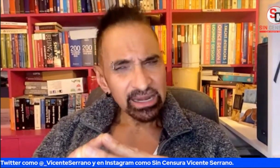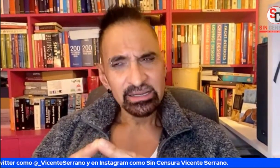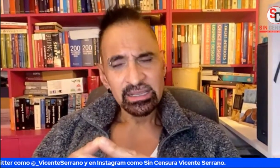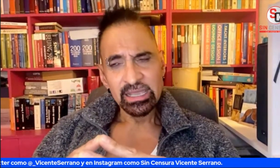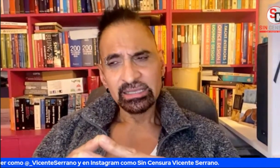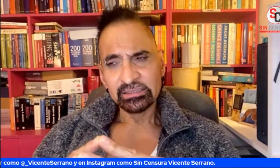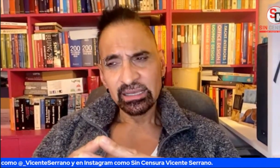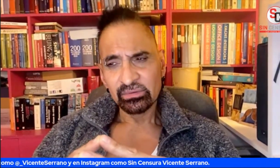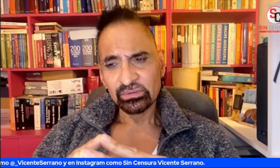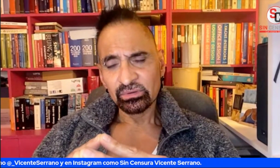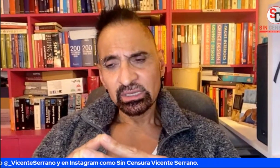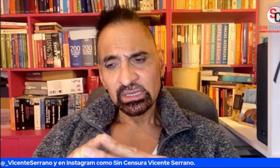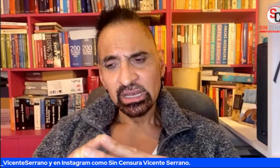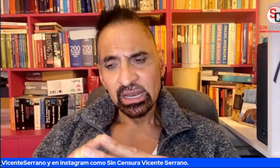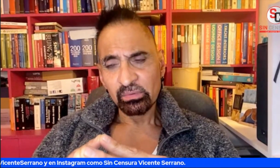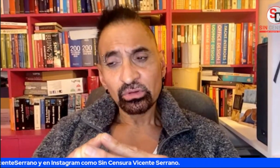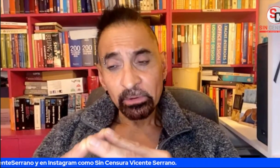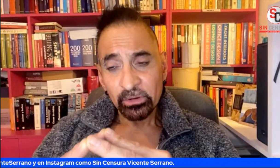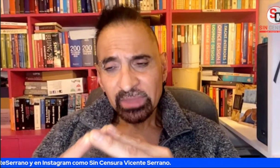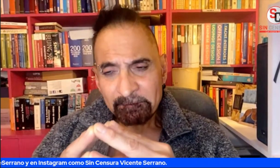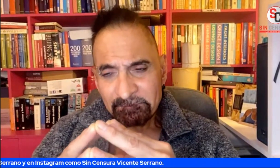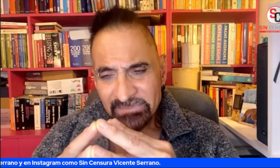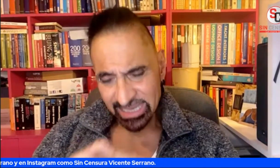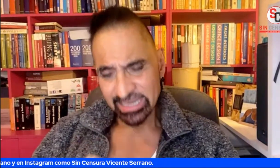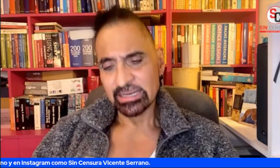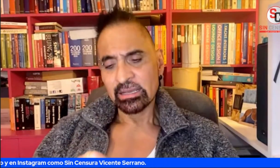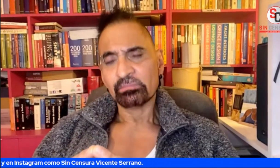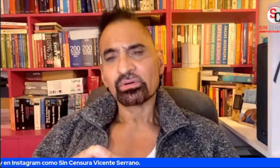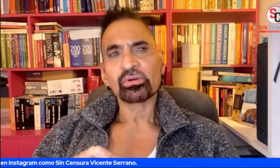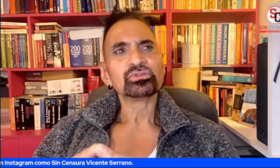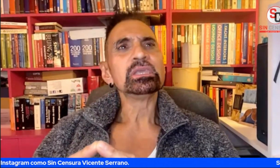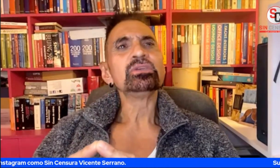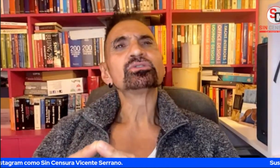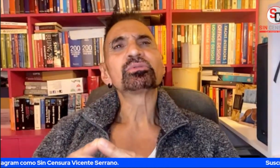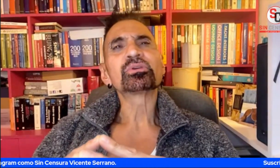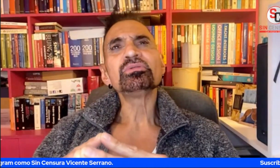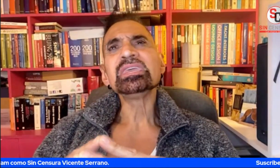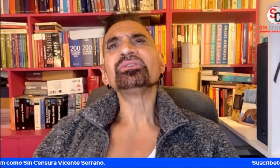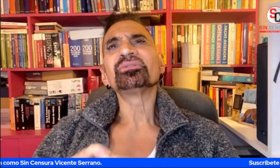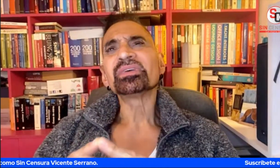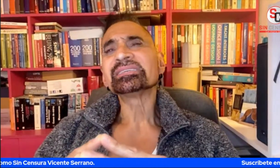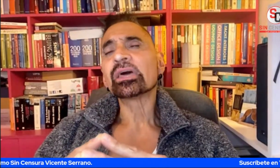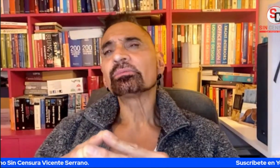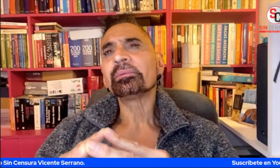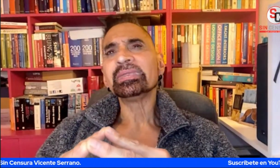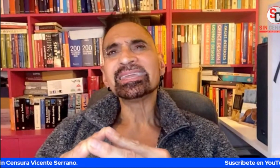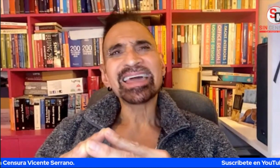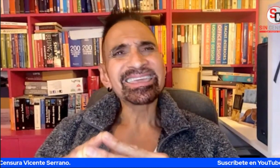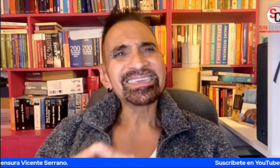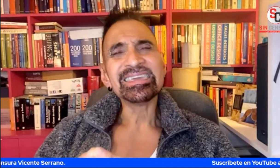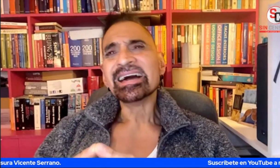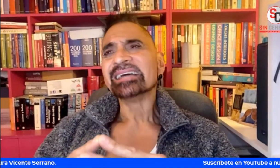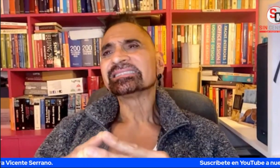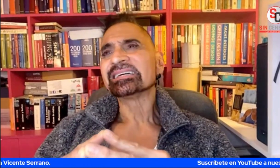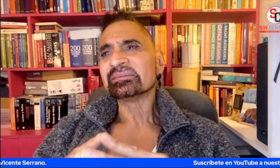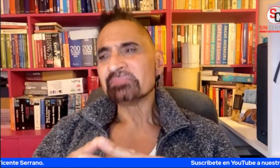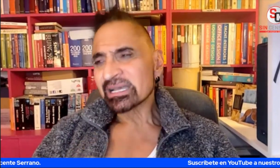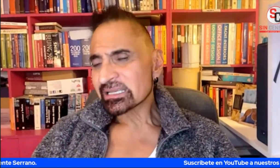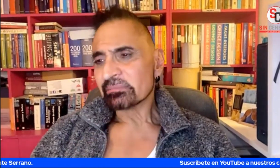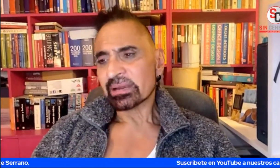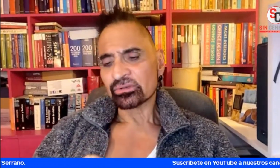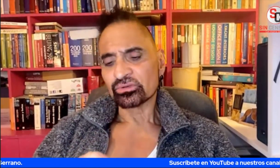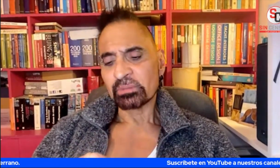cuidar esta cuestión del aborto, pero también por los niños, porque un niño no deseado va a venir aquí a estar de